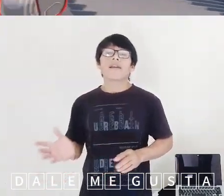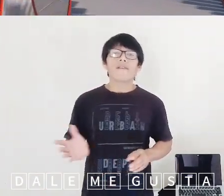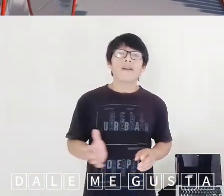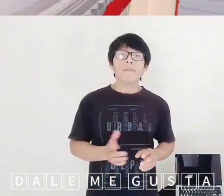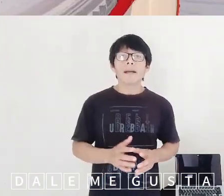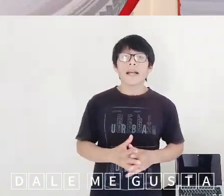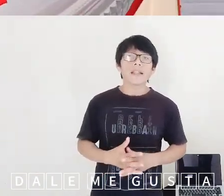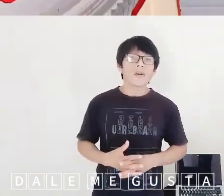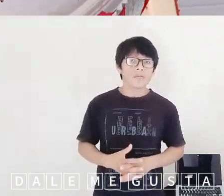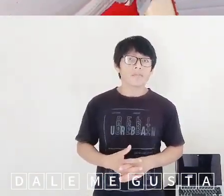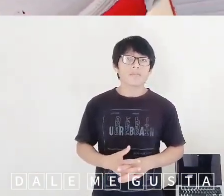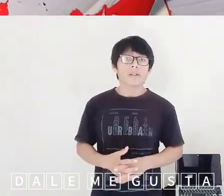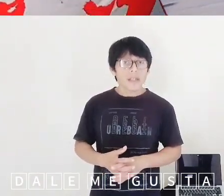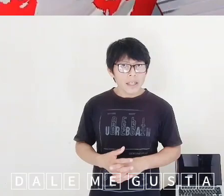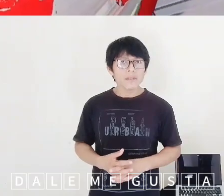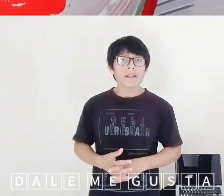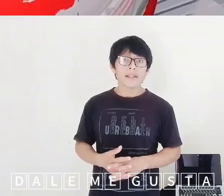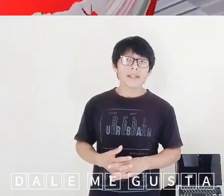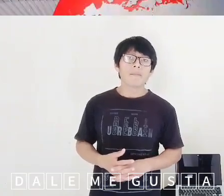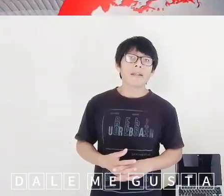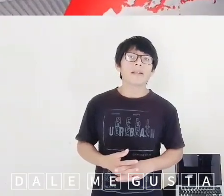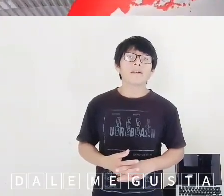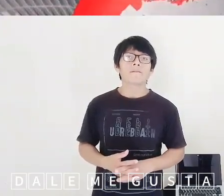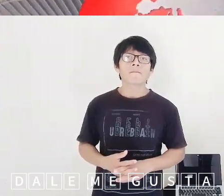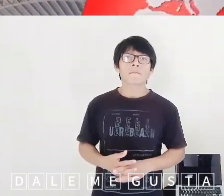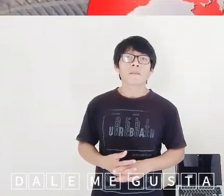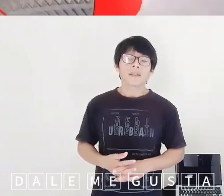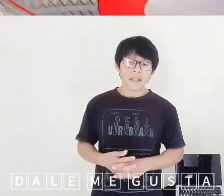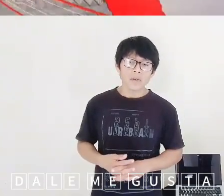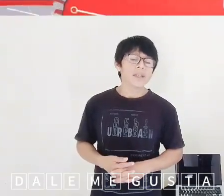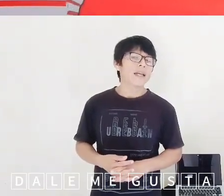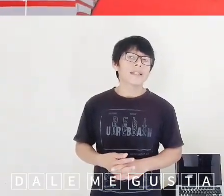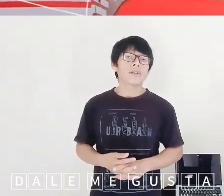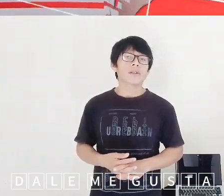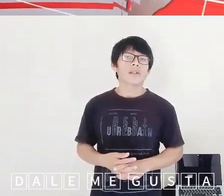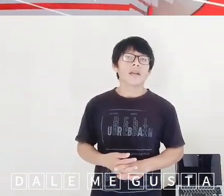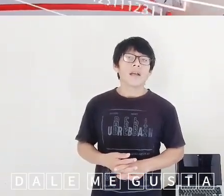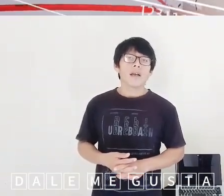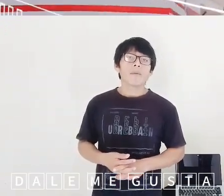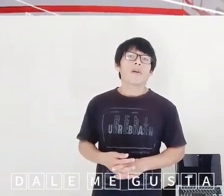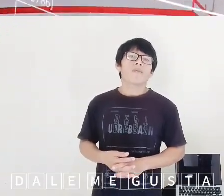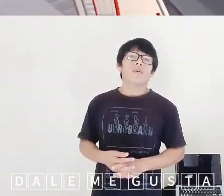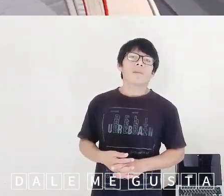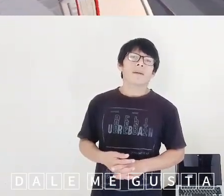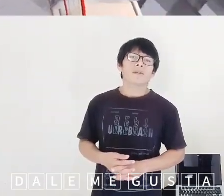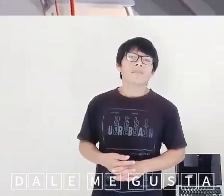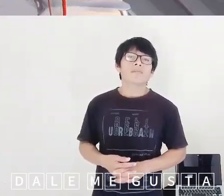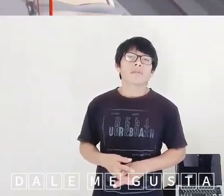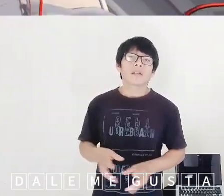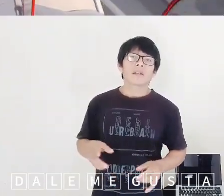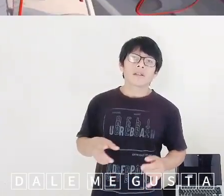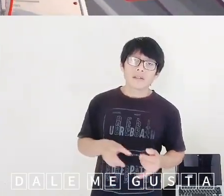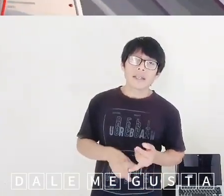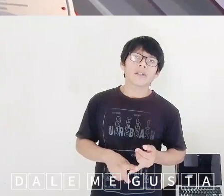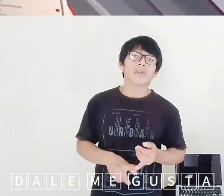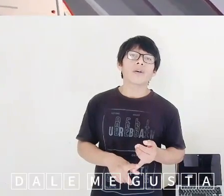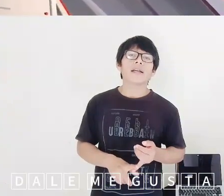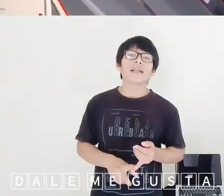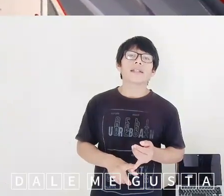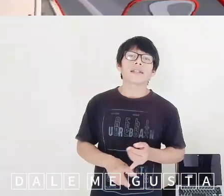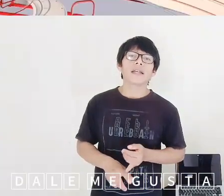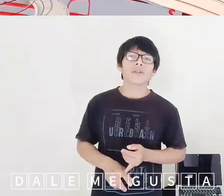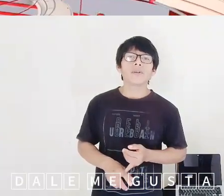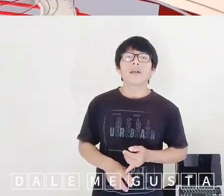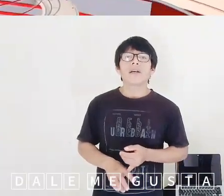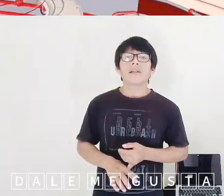que en el de Felipe Calderón. Sí, exactamente, sí los hay, señores. Pero ¿qué fue lo que pasó? Creció